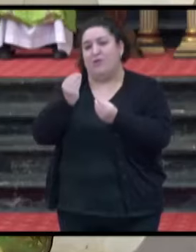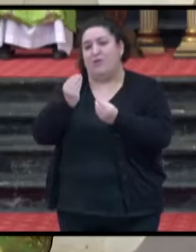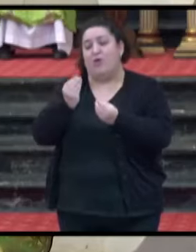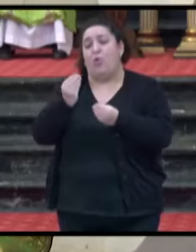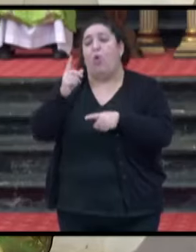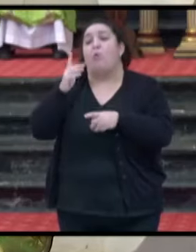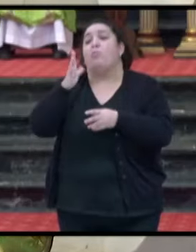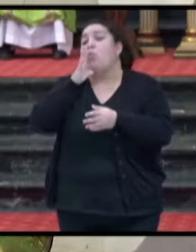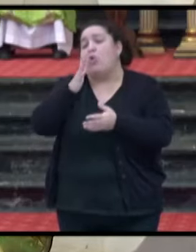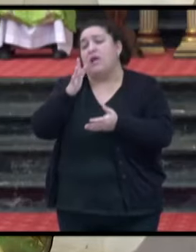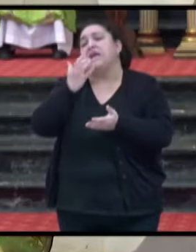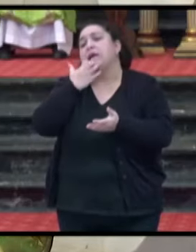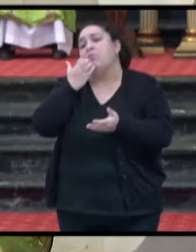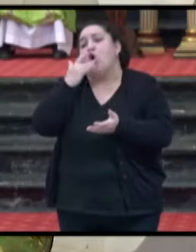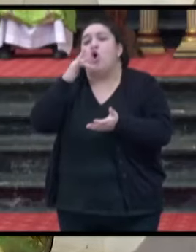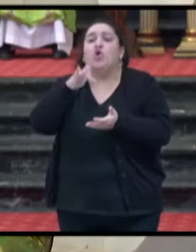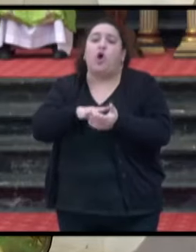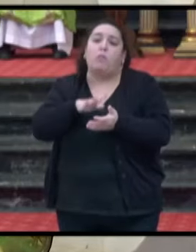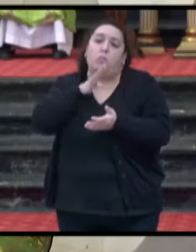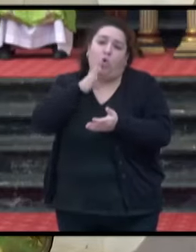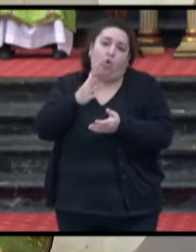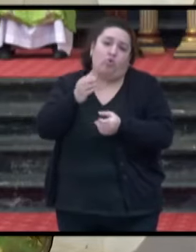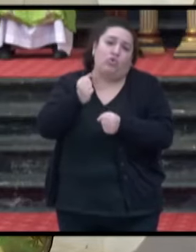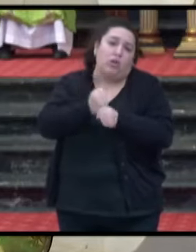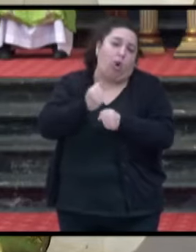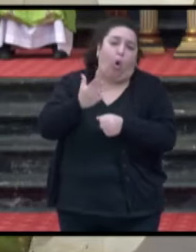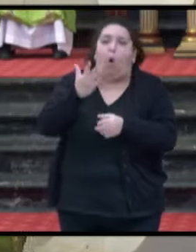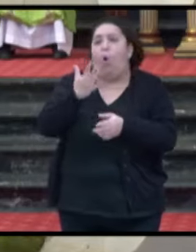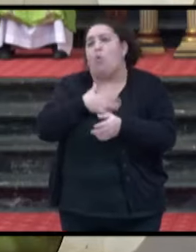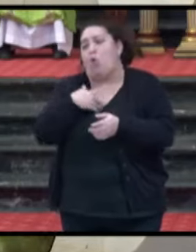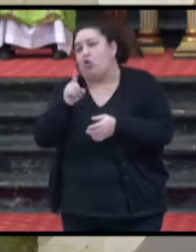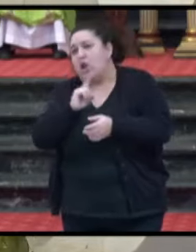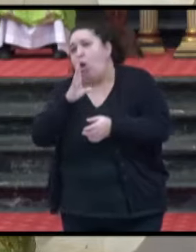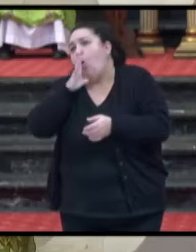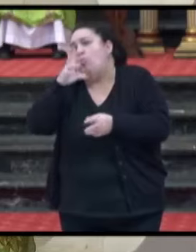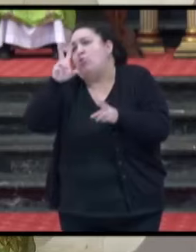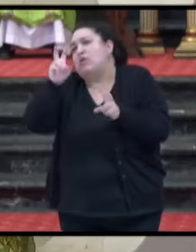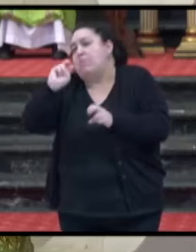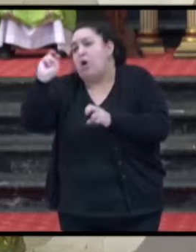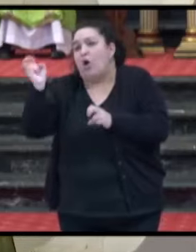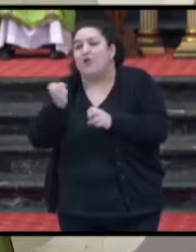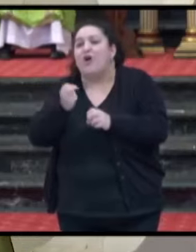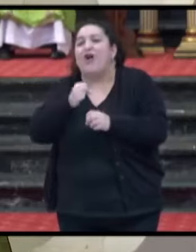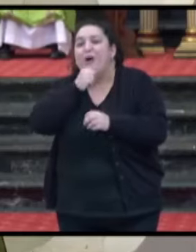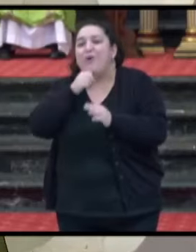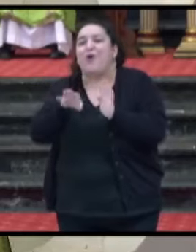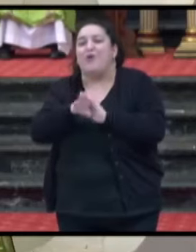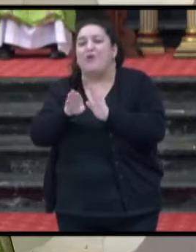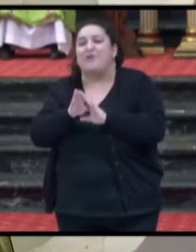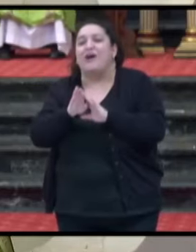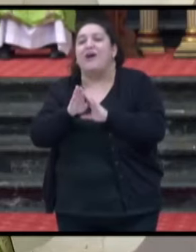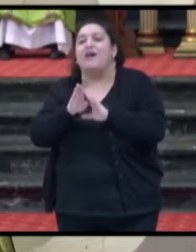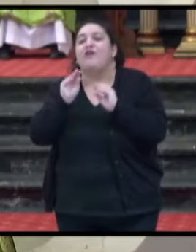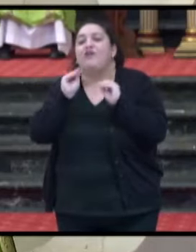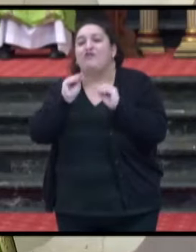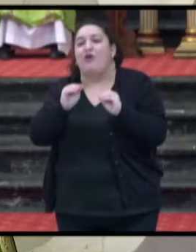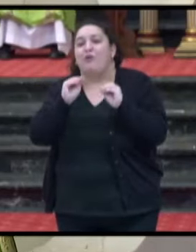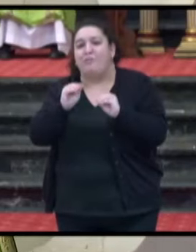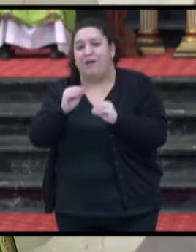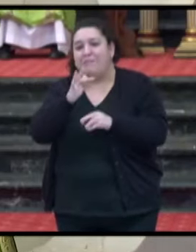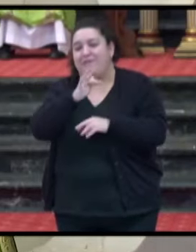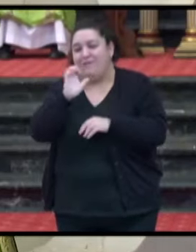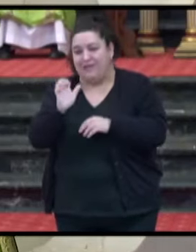Pues los padres no pueden por una razón o no quieren o por otra razón Pues todos hoy en la Eucaristía de